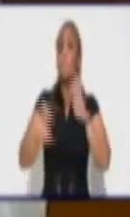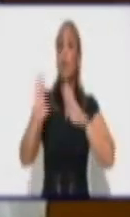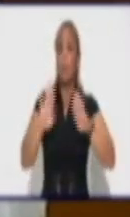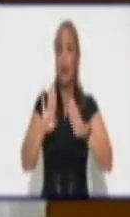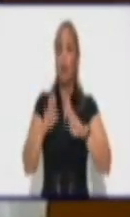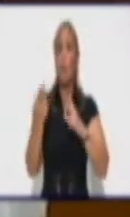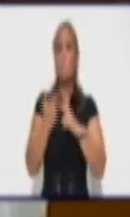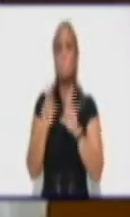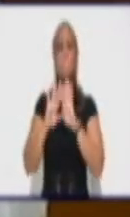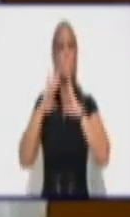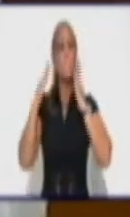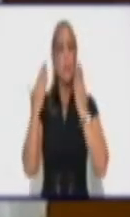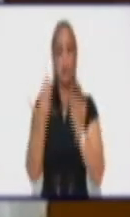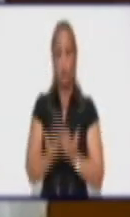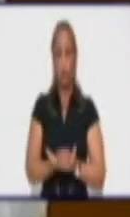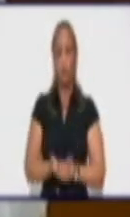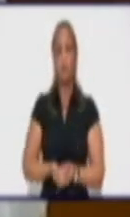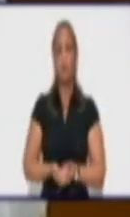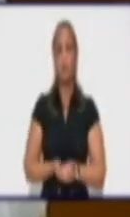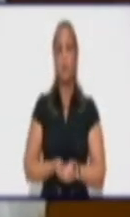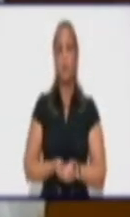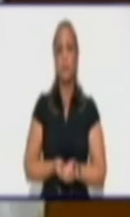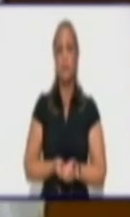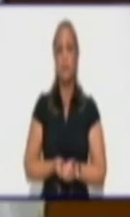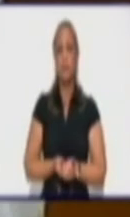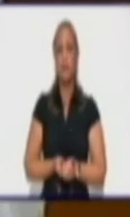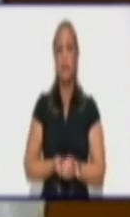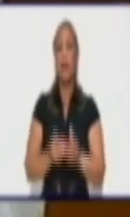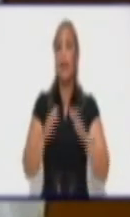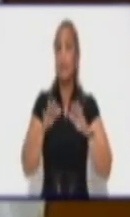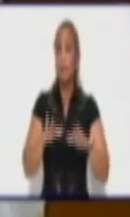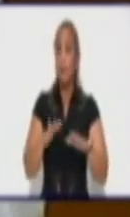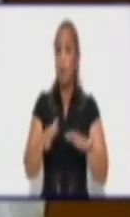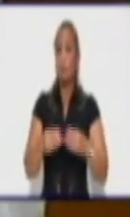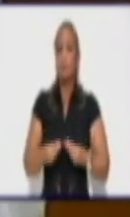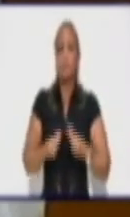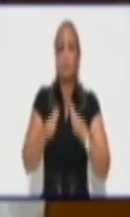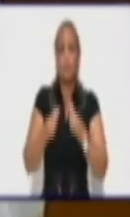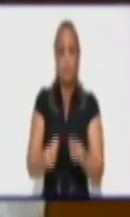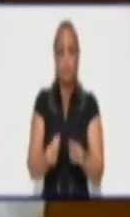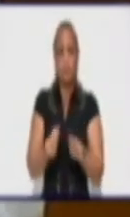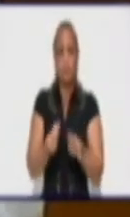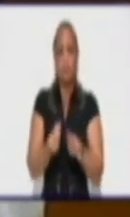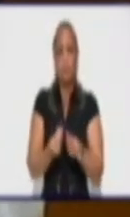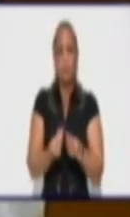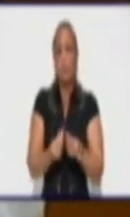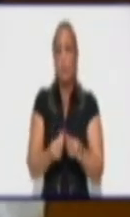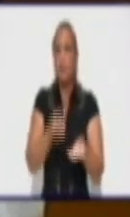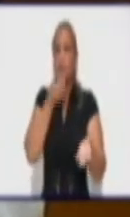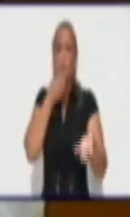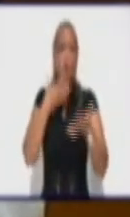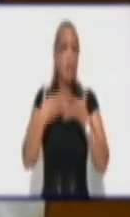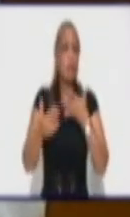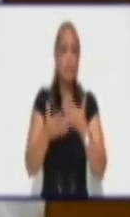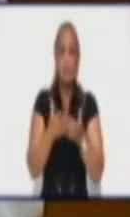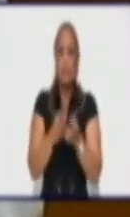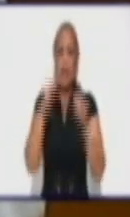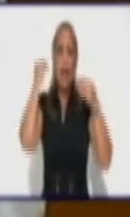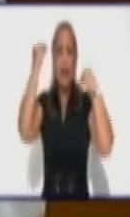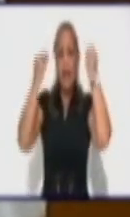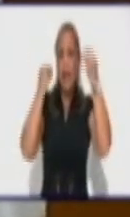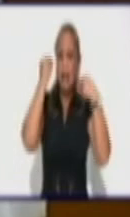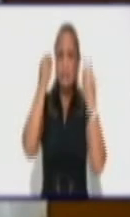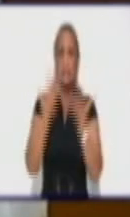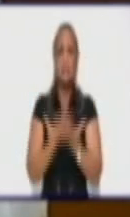todo estamos dispuestos a poder arriba de la mesa cualquier planteamiento cualquier análisis cualquier